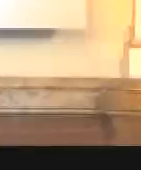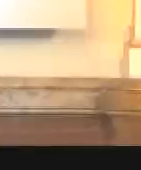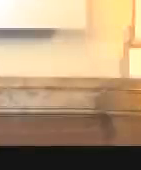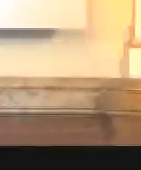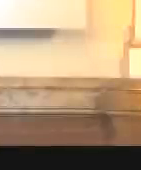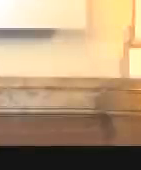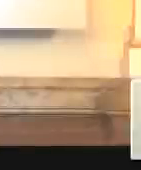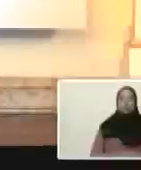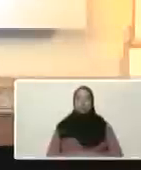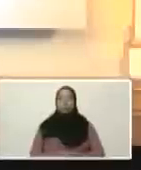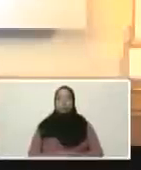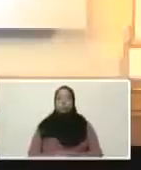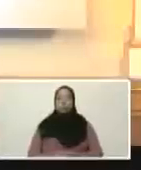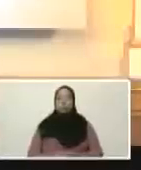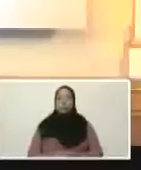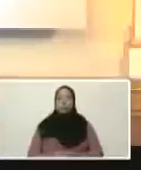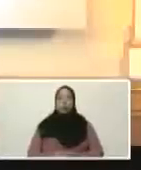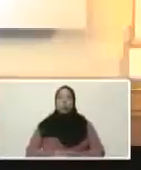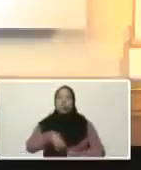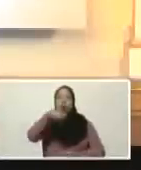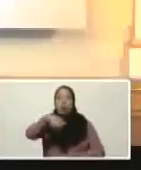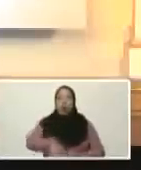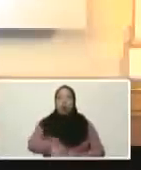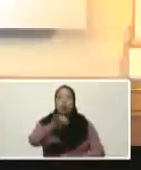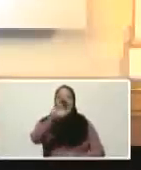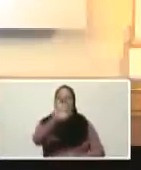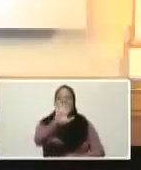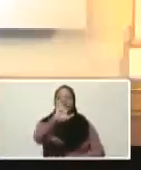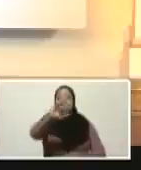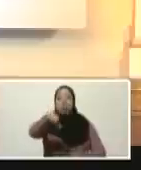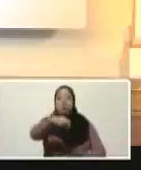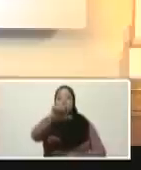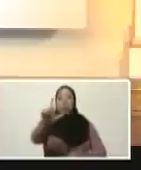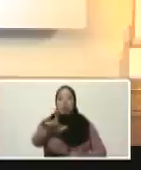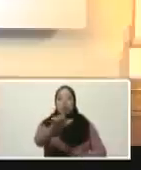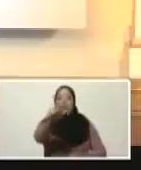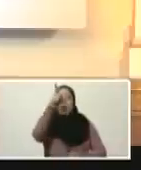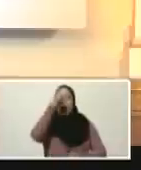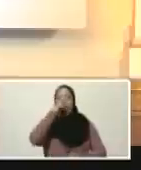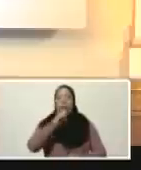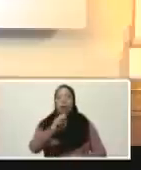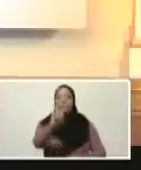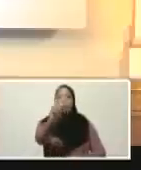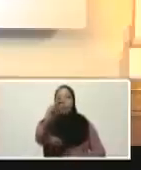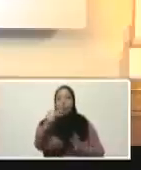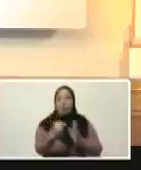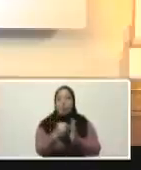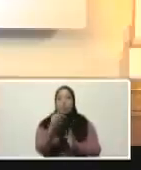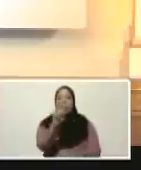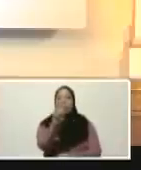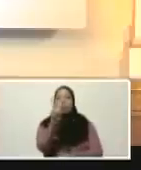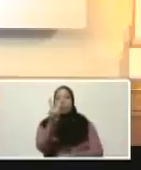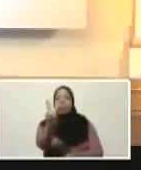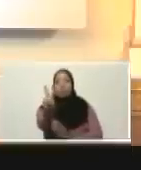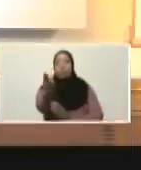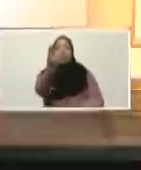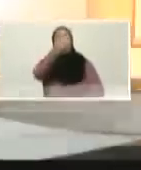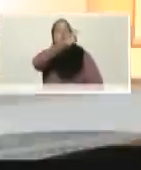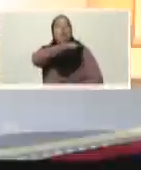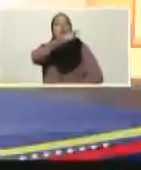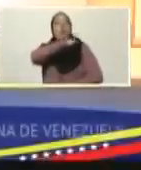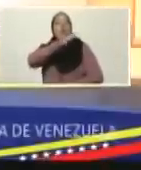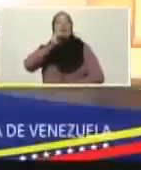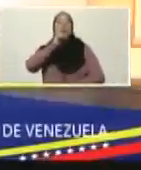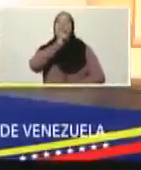comandante de la parada militar de hoy 5 de julio del año 2022, general Hernández Lares,